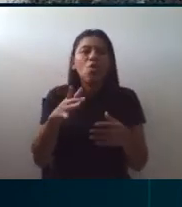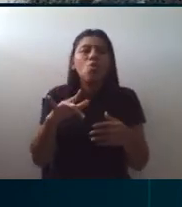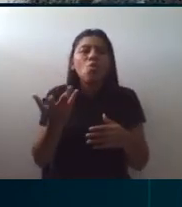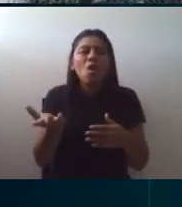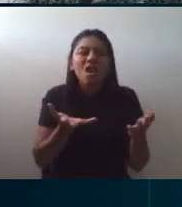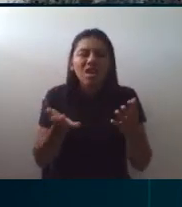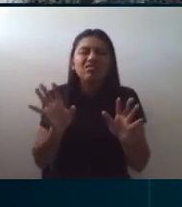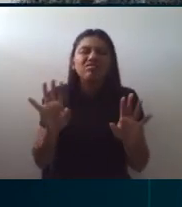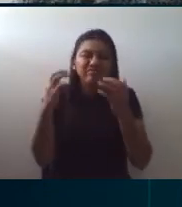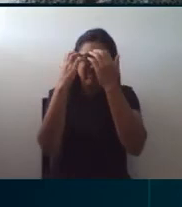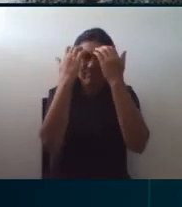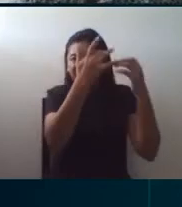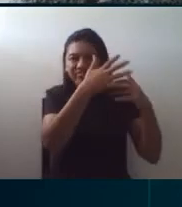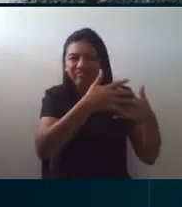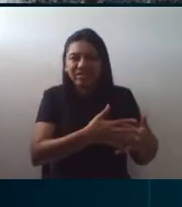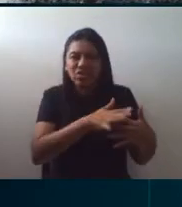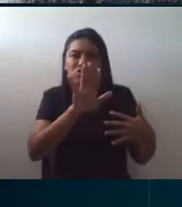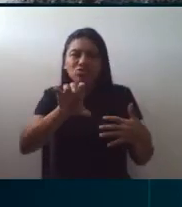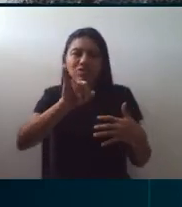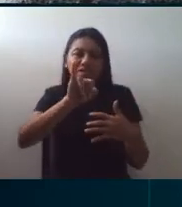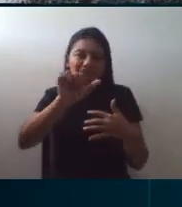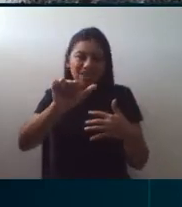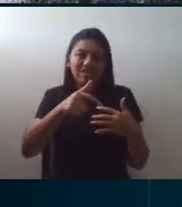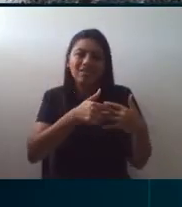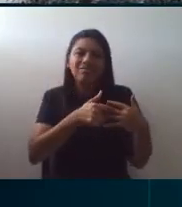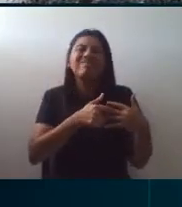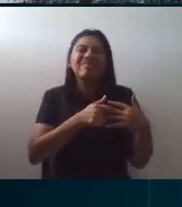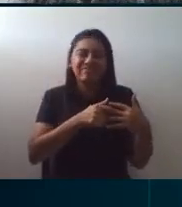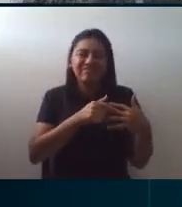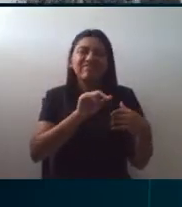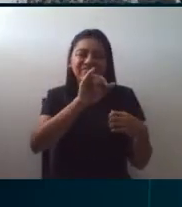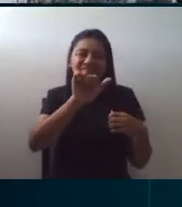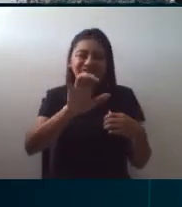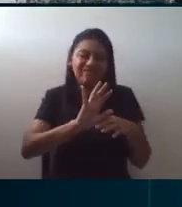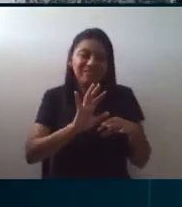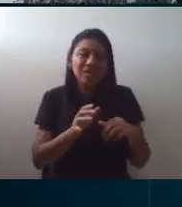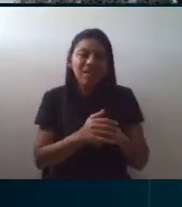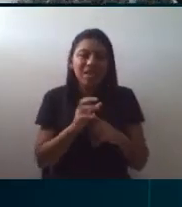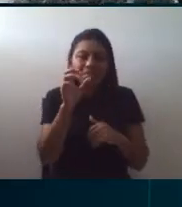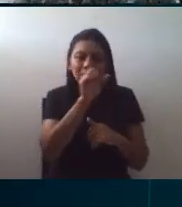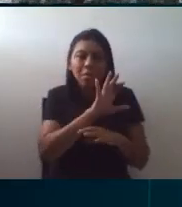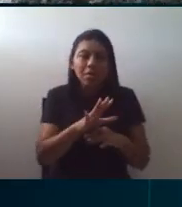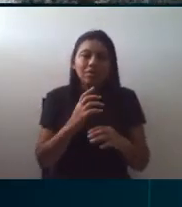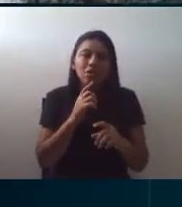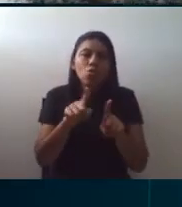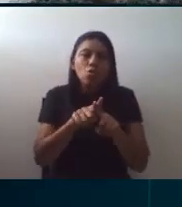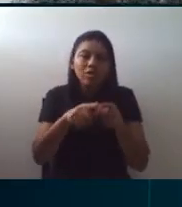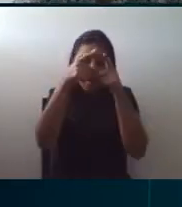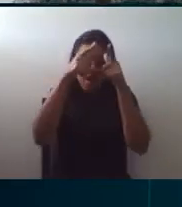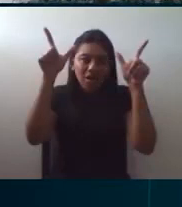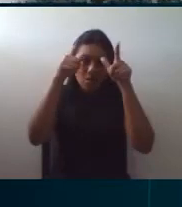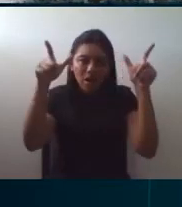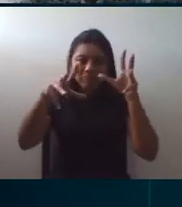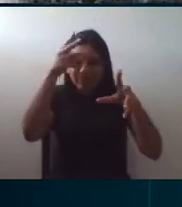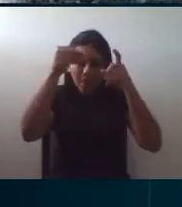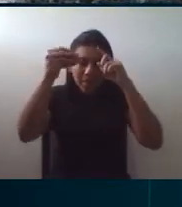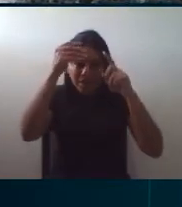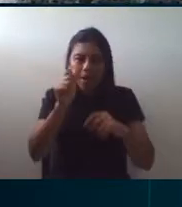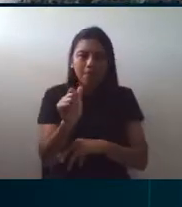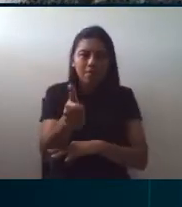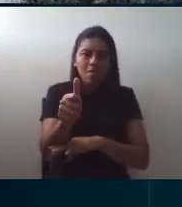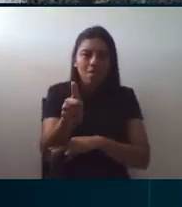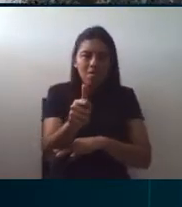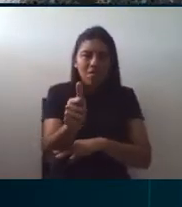algoritmo de inteligencia artificial propiamente del lenguaje de aprendizaje o del aprendizaje automático, en lo cual me hace es crear